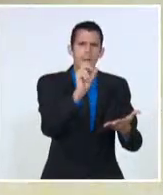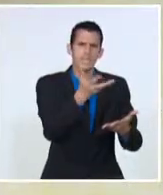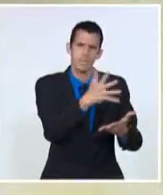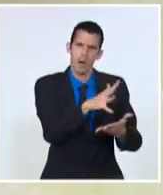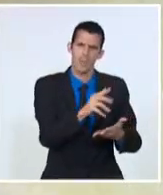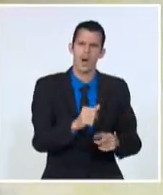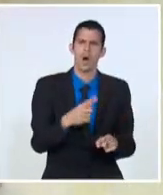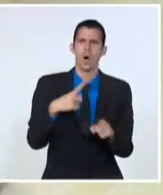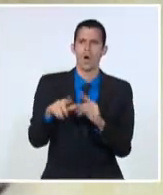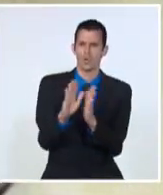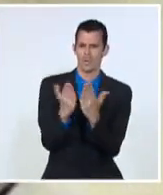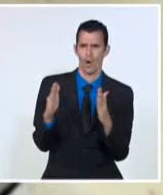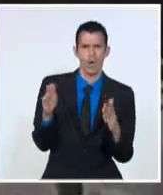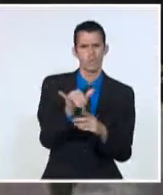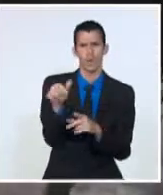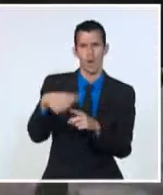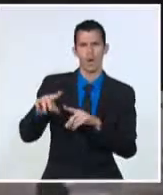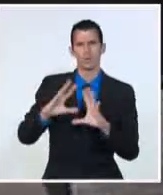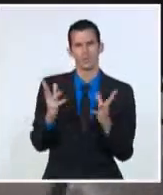composiciones musicales